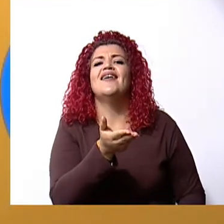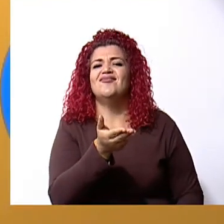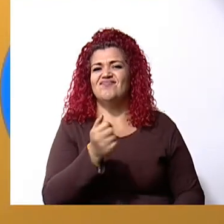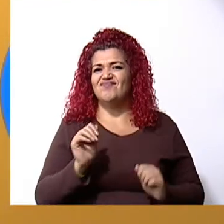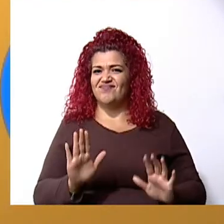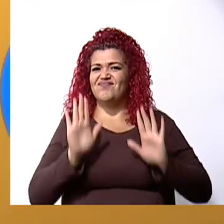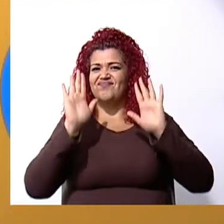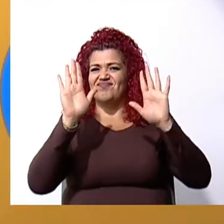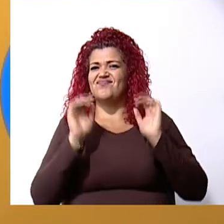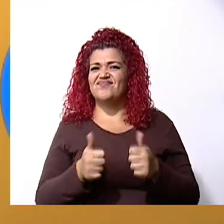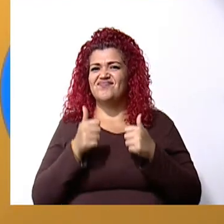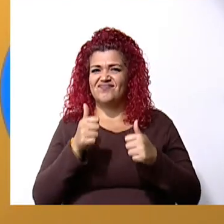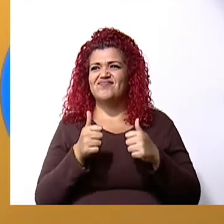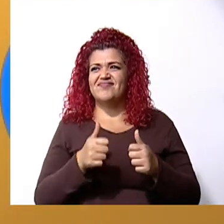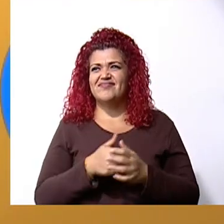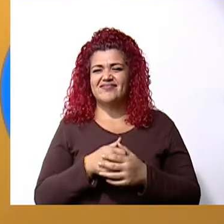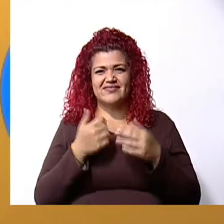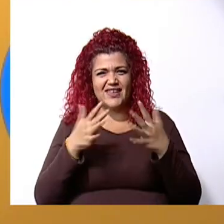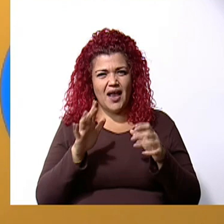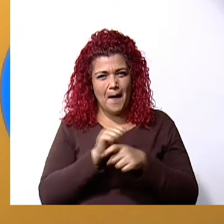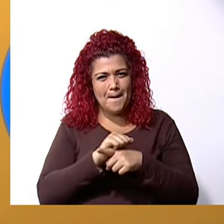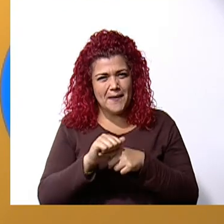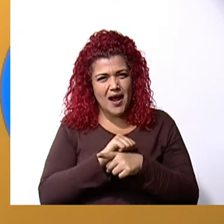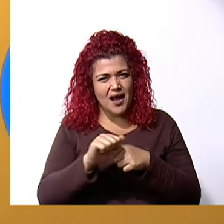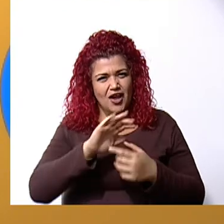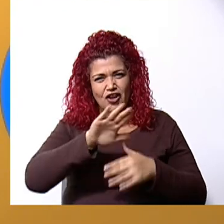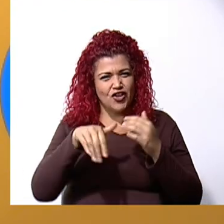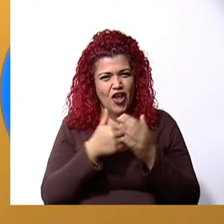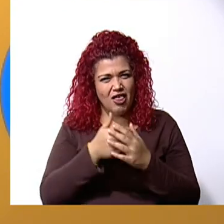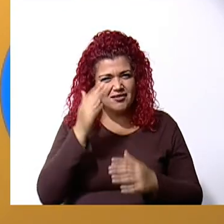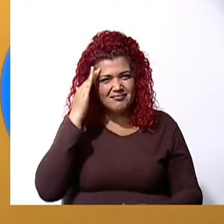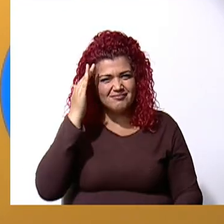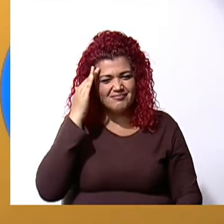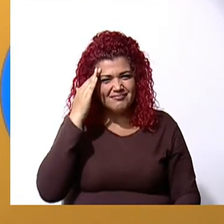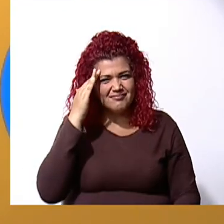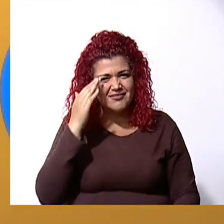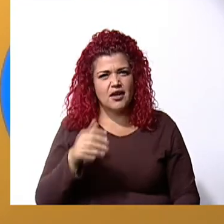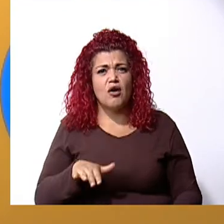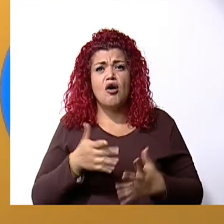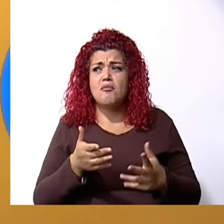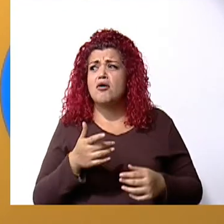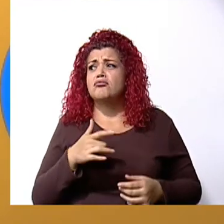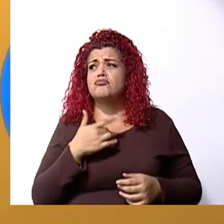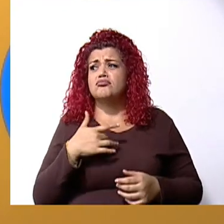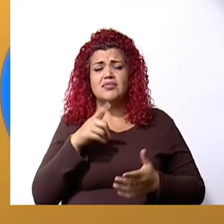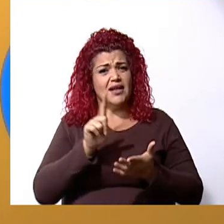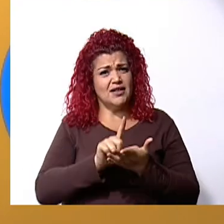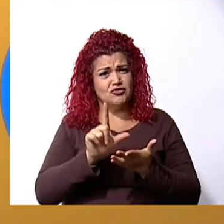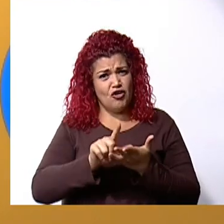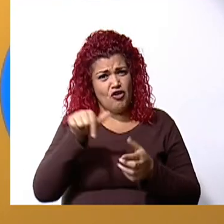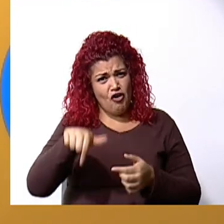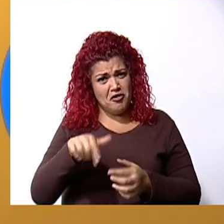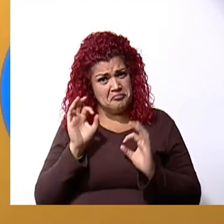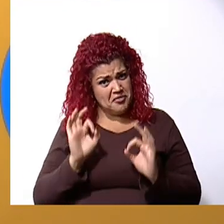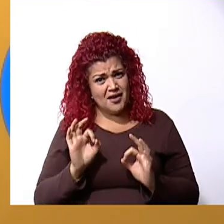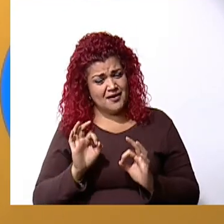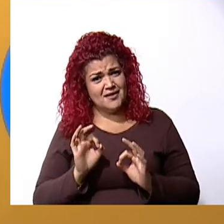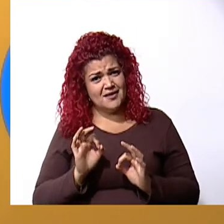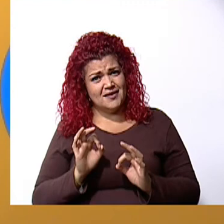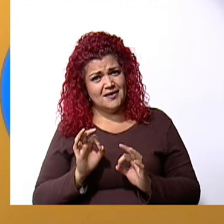Excelente, muy bien, pusimos en práctica todos los conocimientos. ¿Cómo les fue en la lección de hoy? Bien,